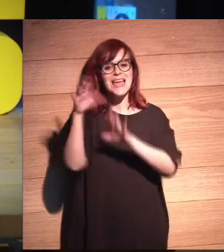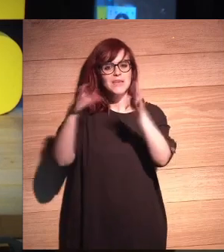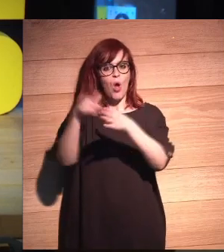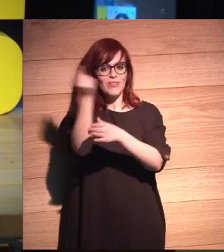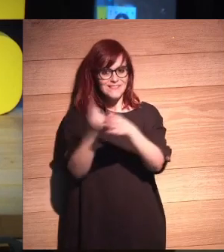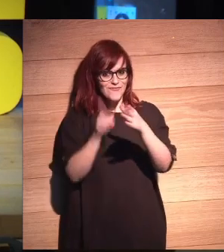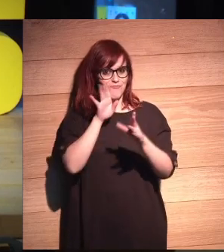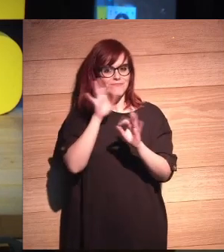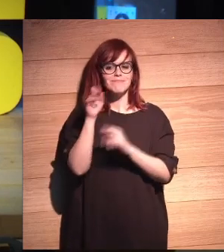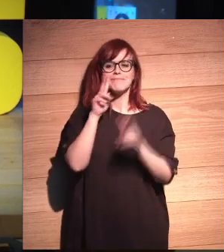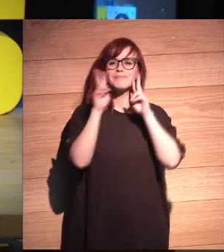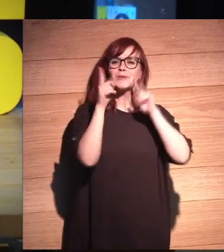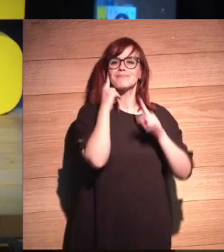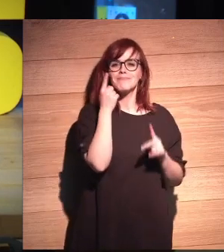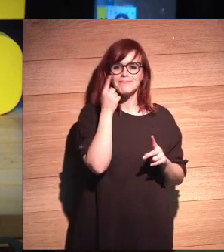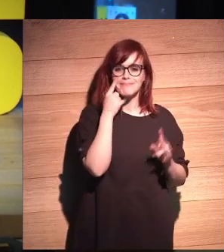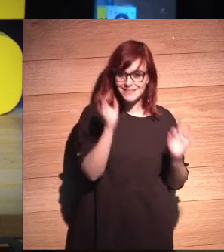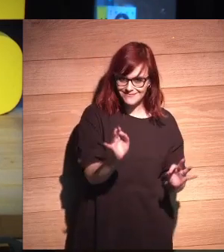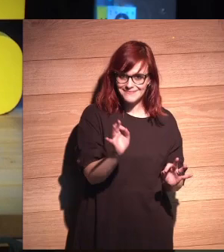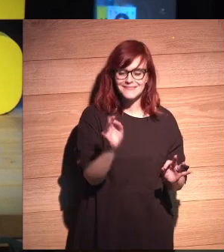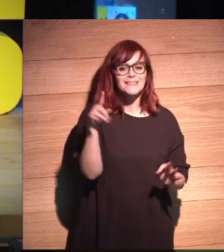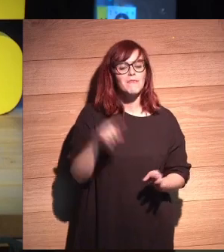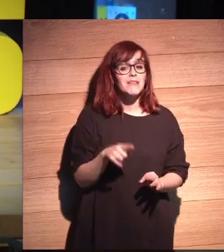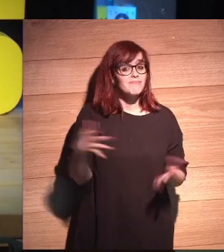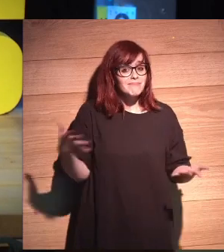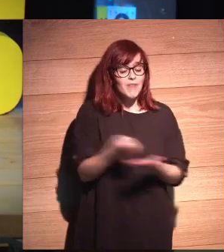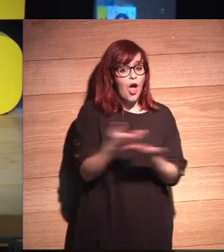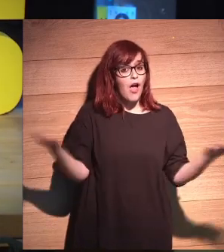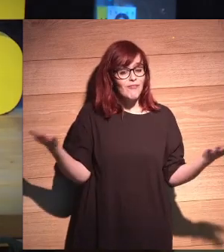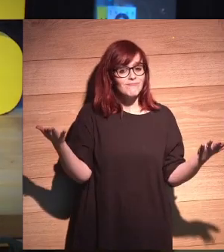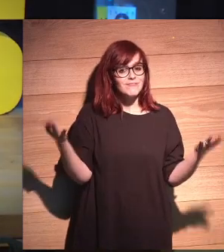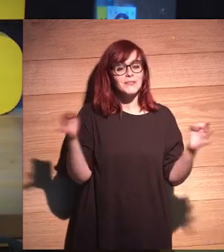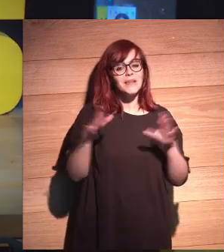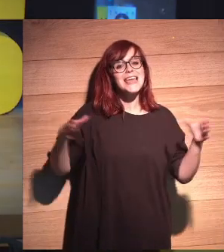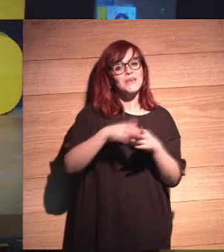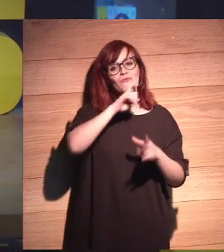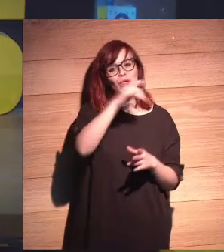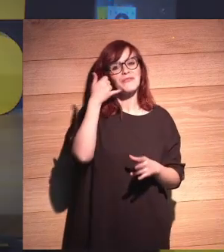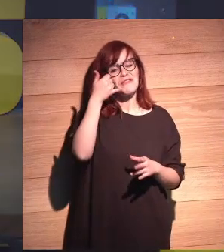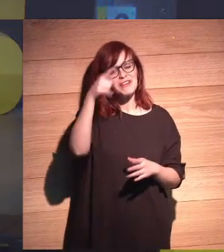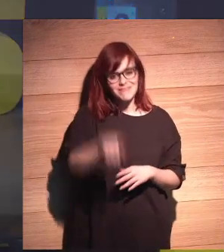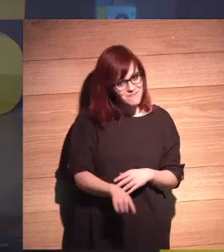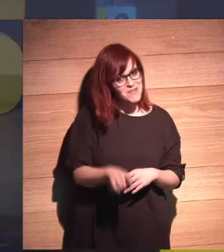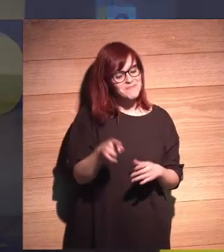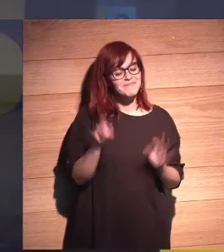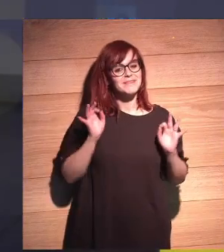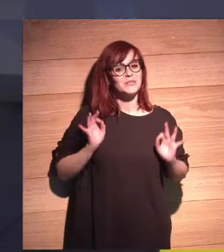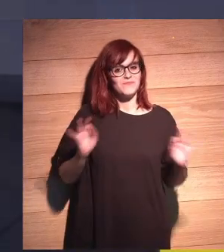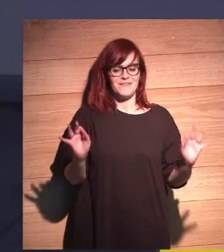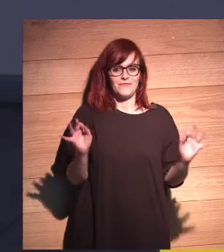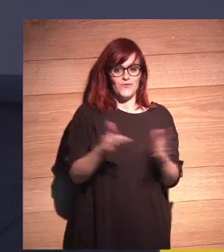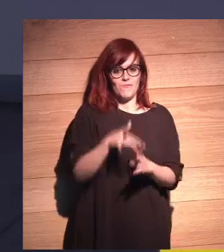por aquí también, y bueno, al equipo de Fundación Telefónica, que sobre